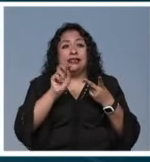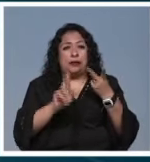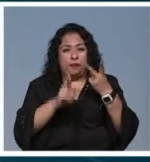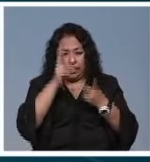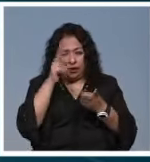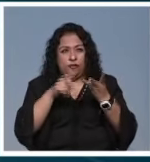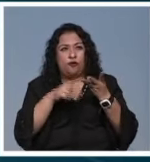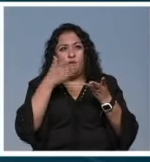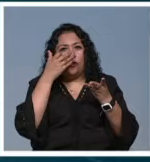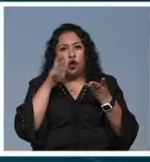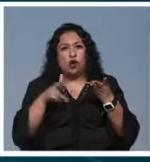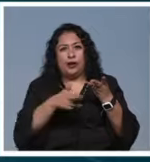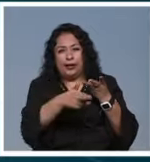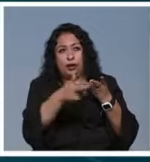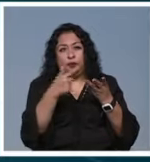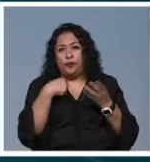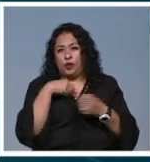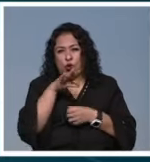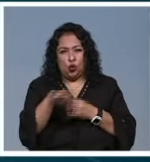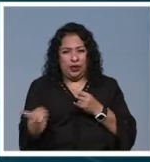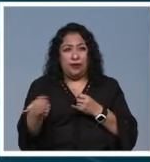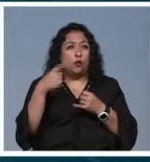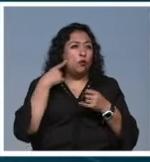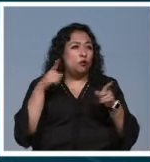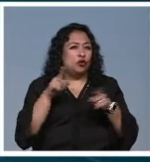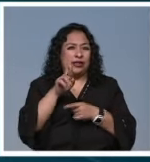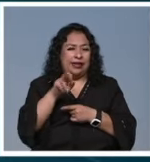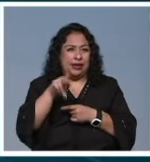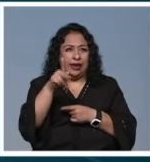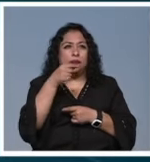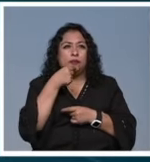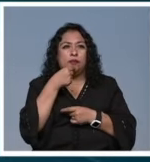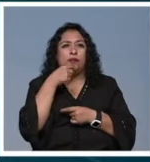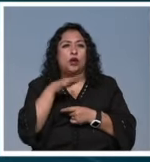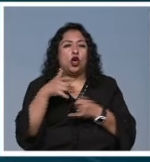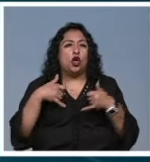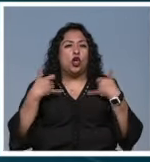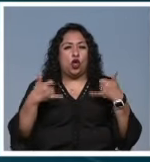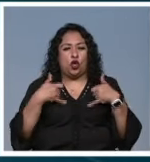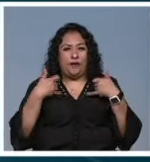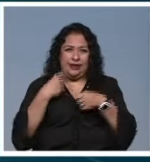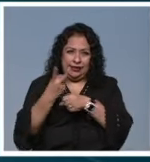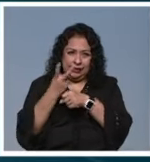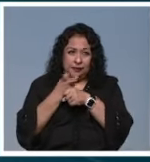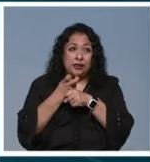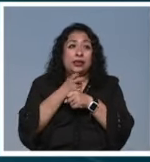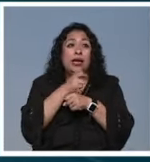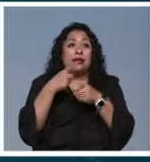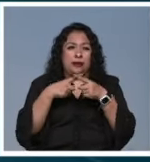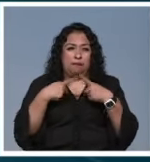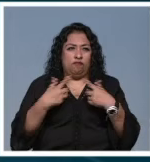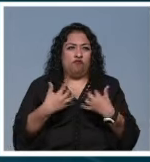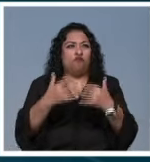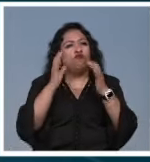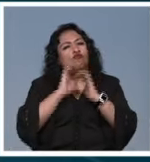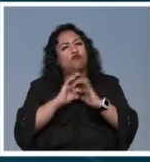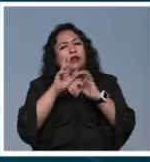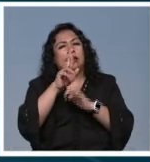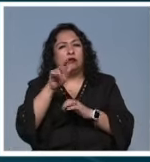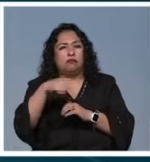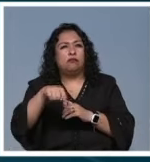y Flor de Río. Finalmente, al ritmo del rap, niñas, niños y jóvenes invitaron a los presentes a corear las rimas